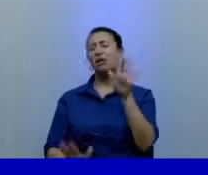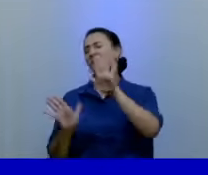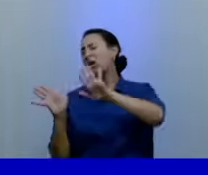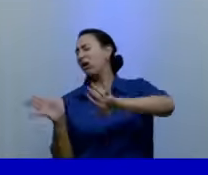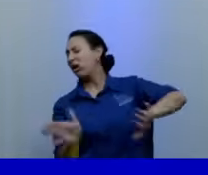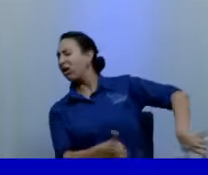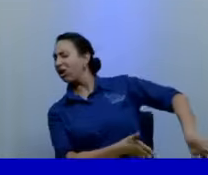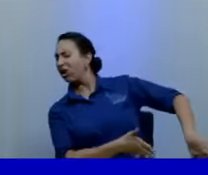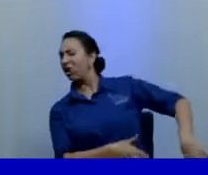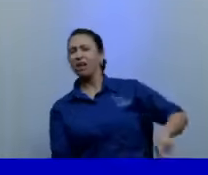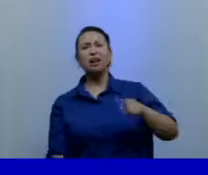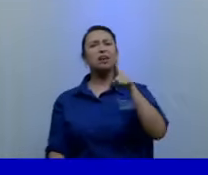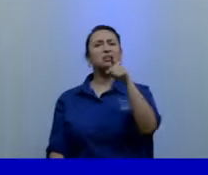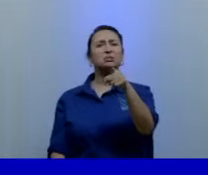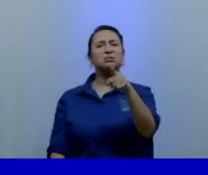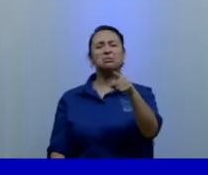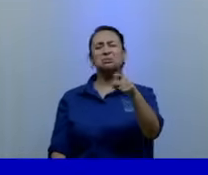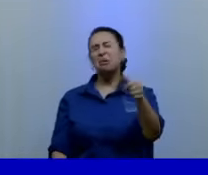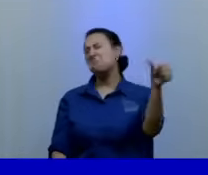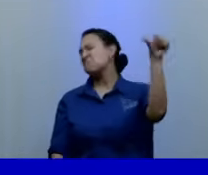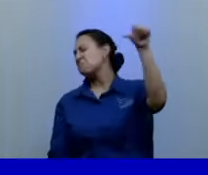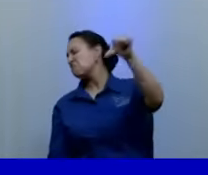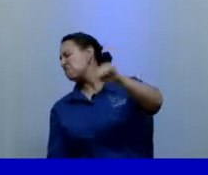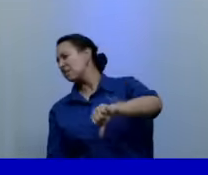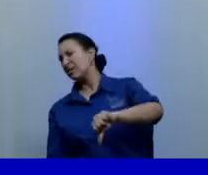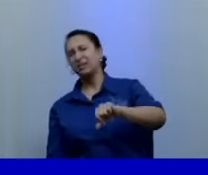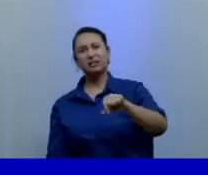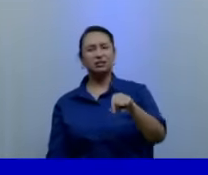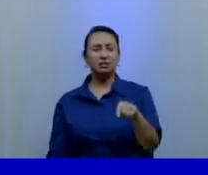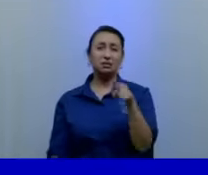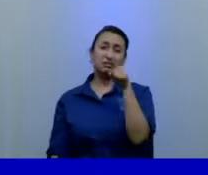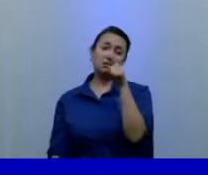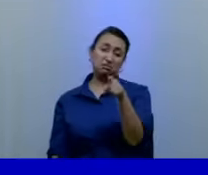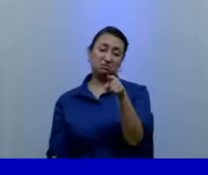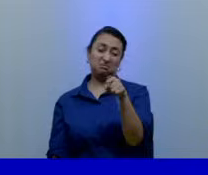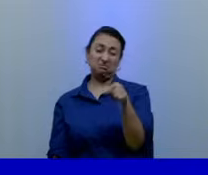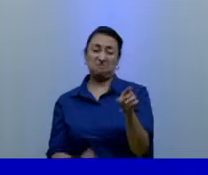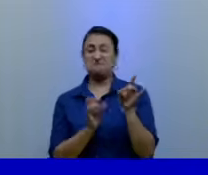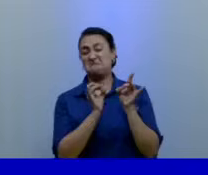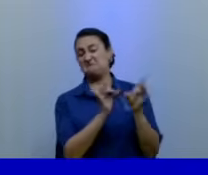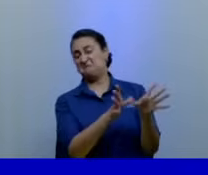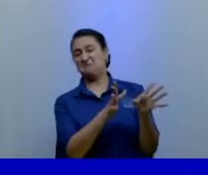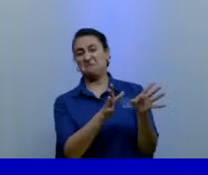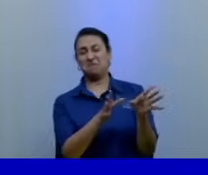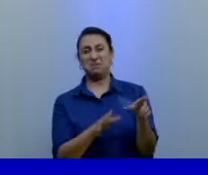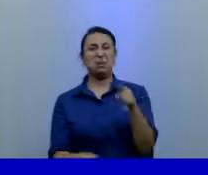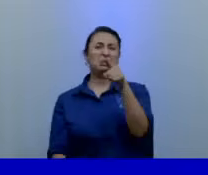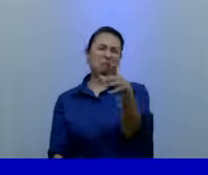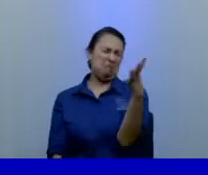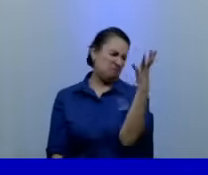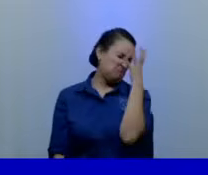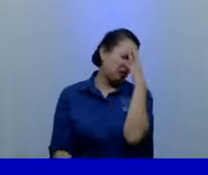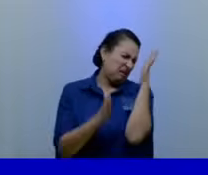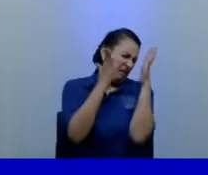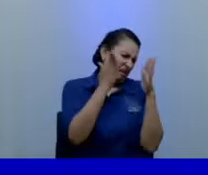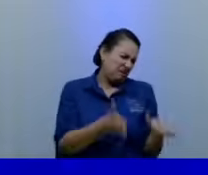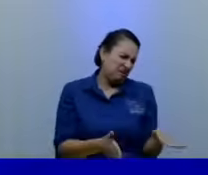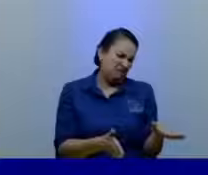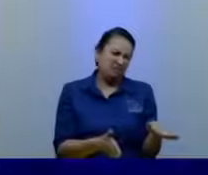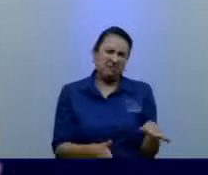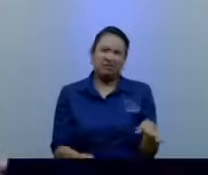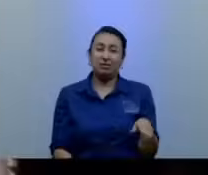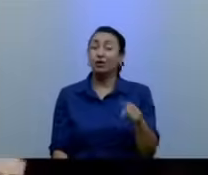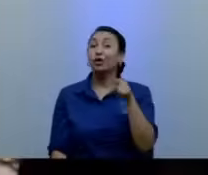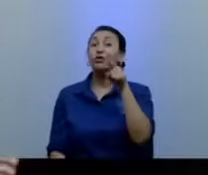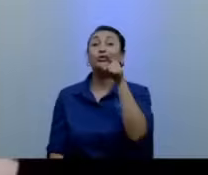una violación, de una noche pasional, no eres el producto de una generación, como decía un anuncio de una soda antes.